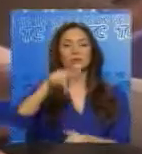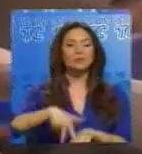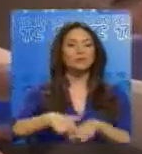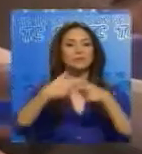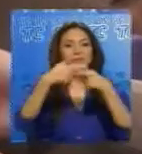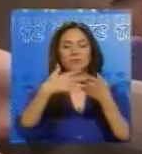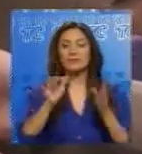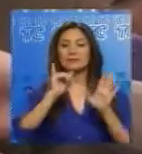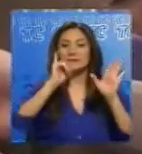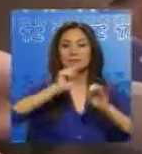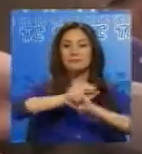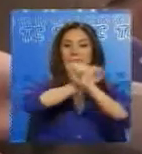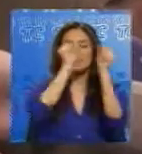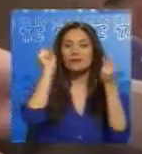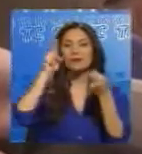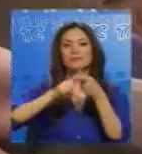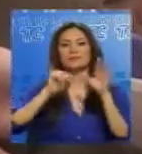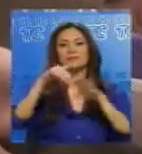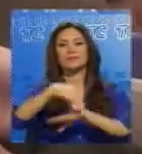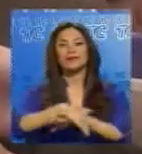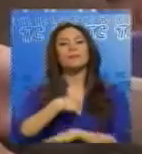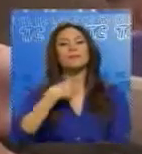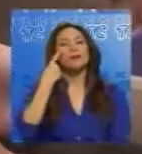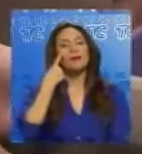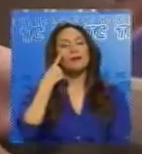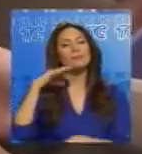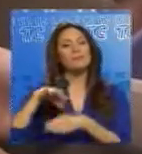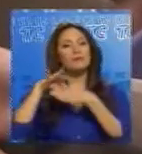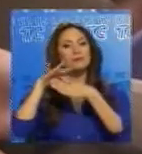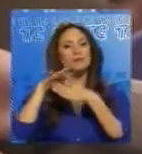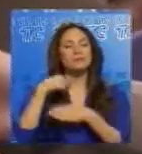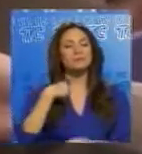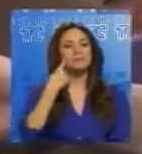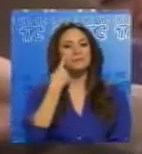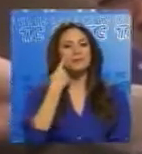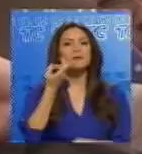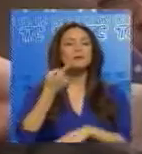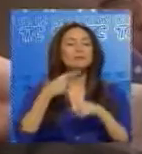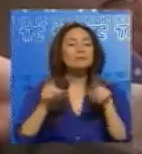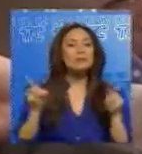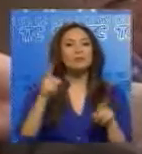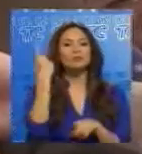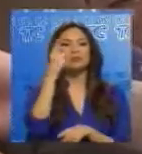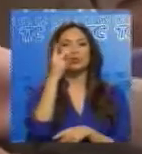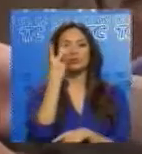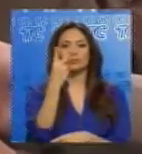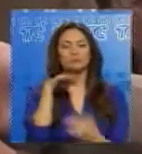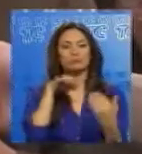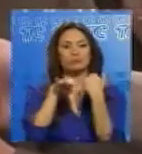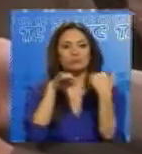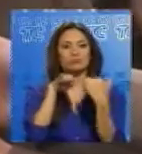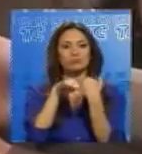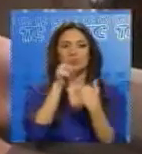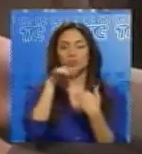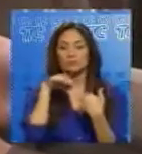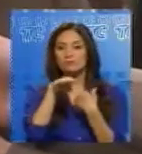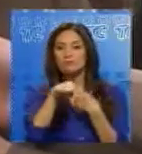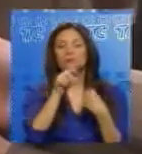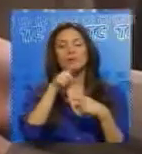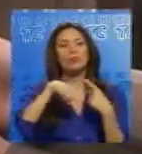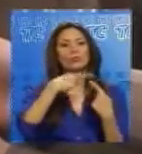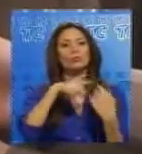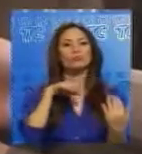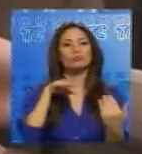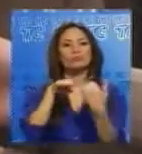reapertura es de 6 de la mañana a 6 de la tarde y hablo también en la restricción en la vía porque abriremos dos carriles uno de ida y uno de